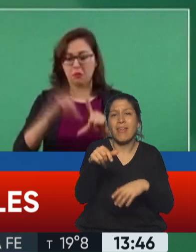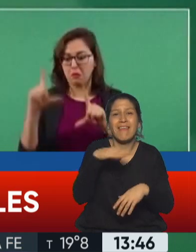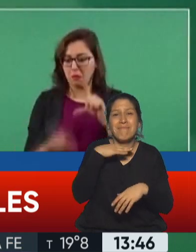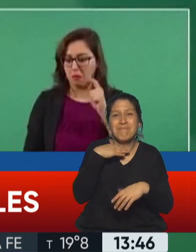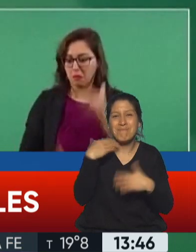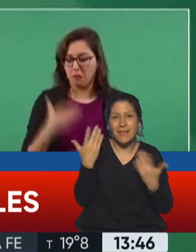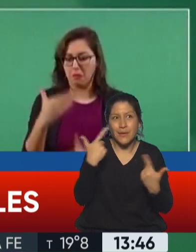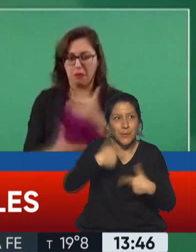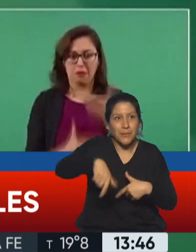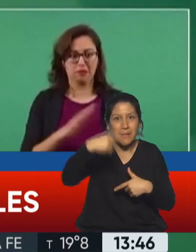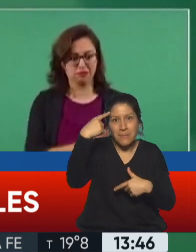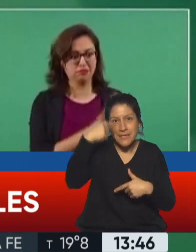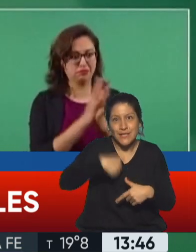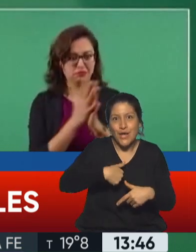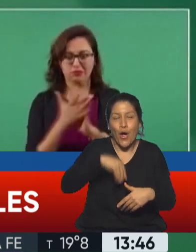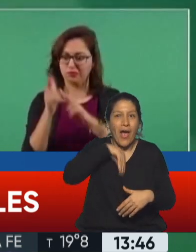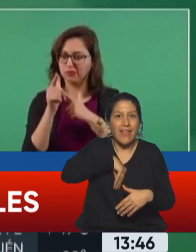pues se pueden imaginar cómo estoy.